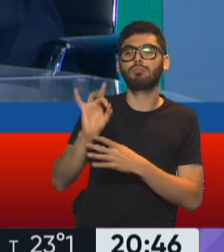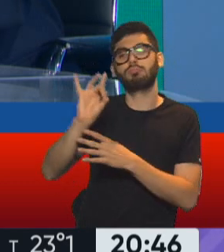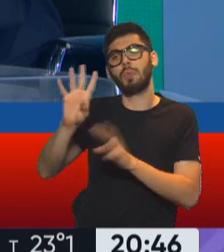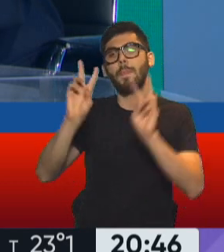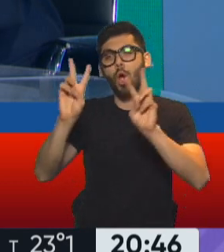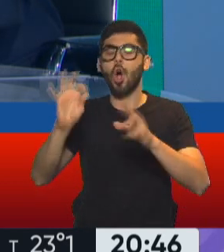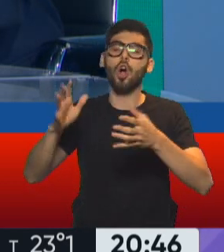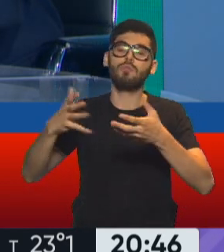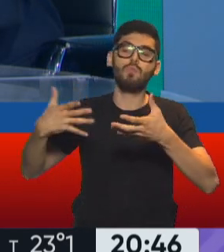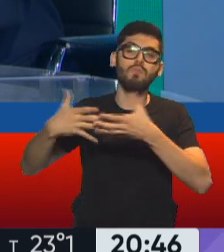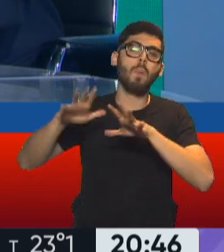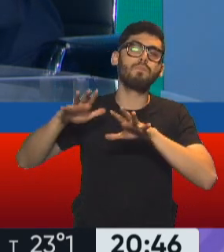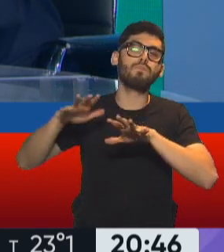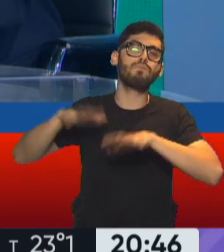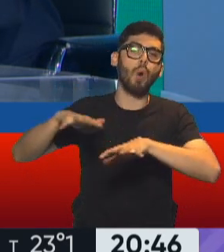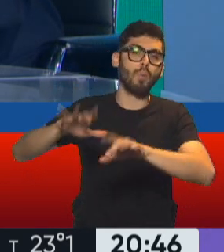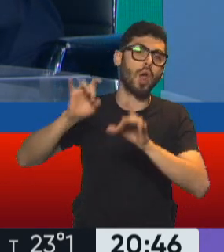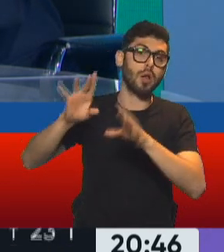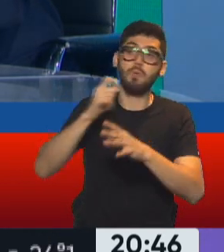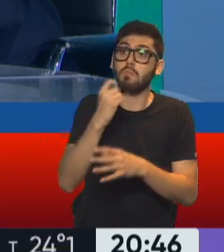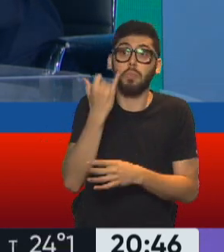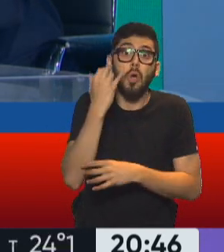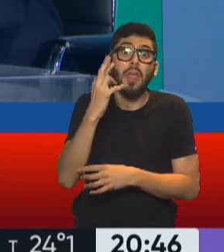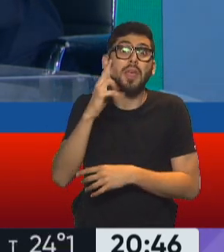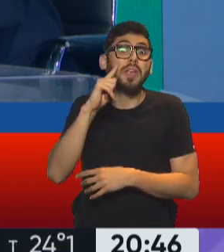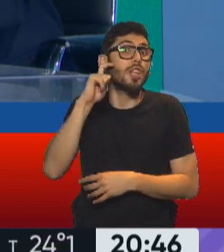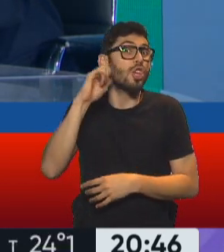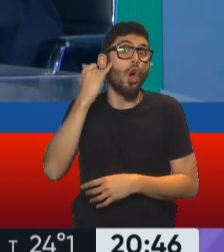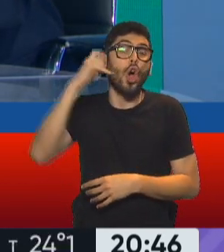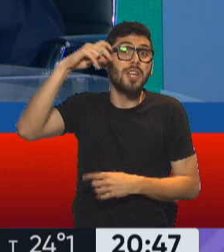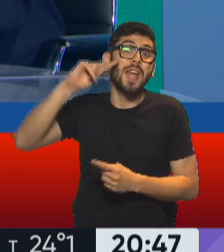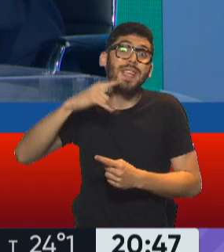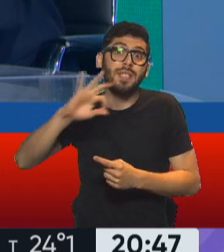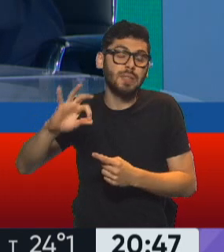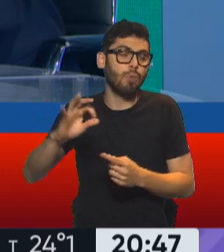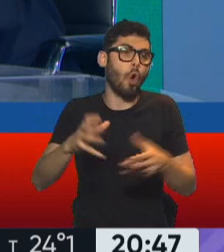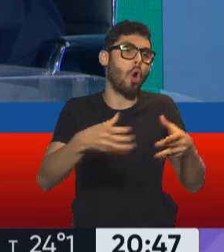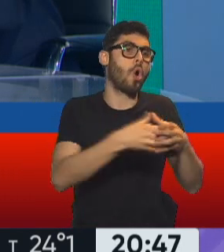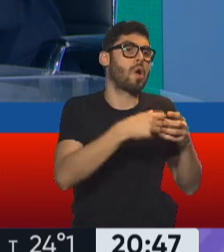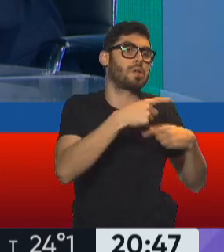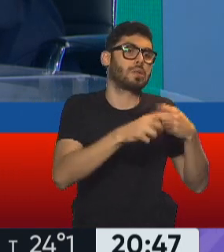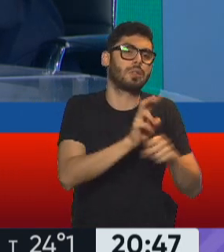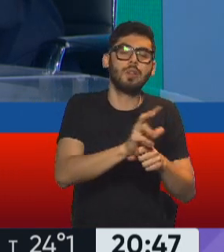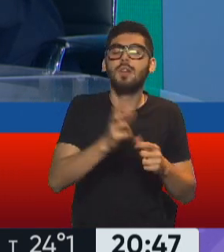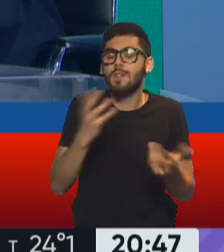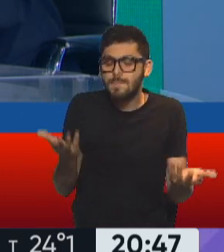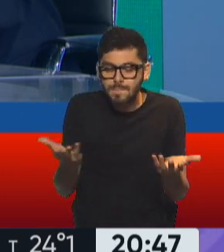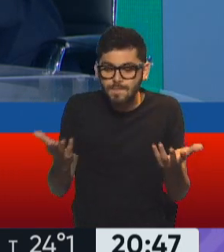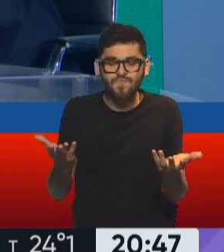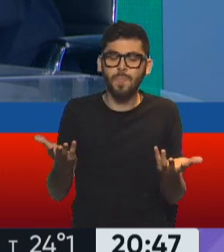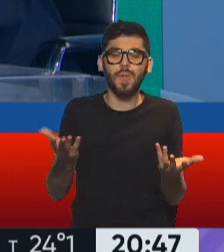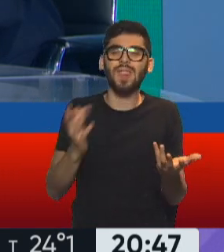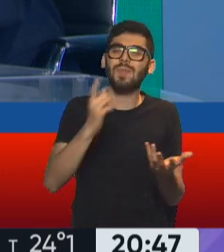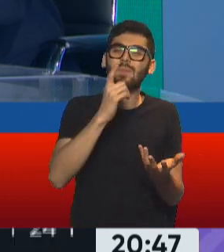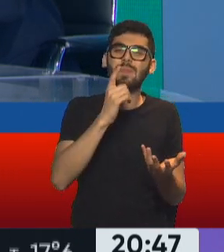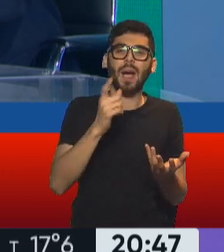movimientos populares, inclusive podría haber sido el irigoyenismo, conservadores, digo, me parece que acá